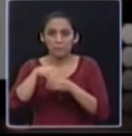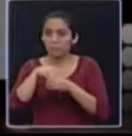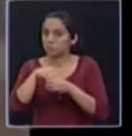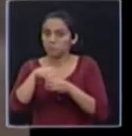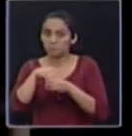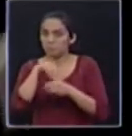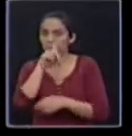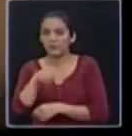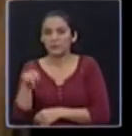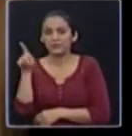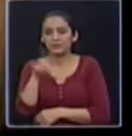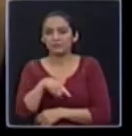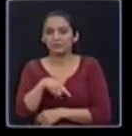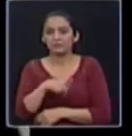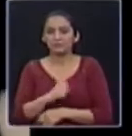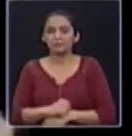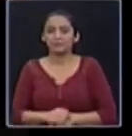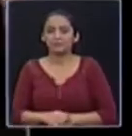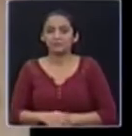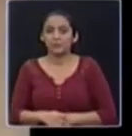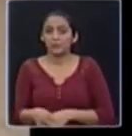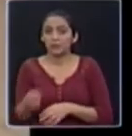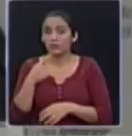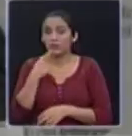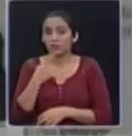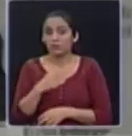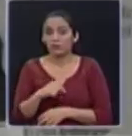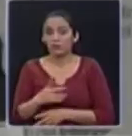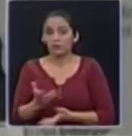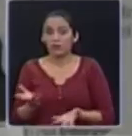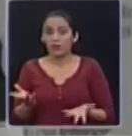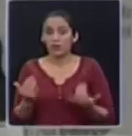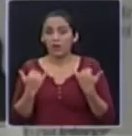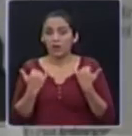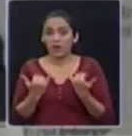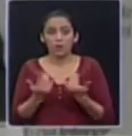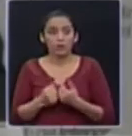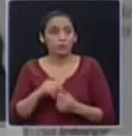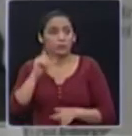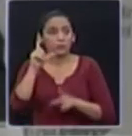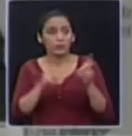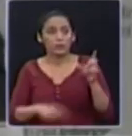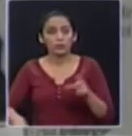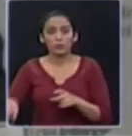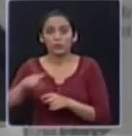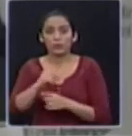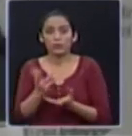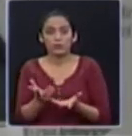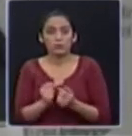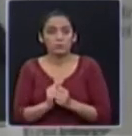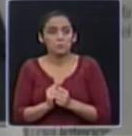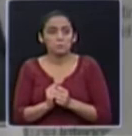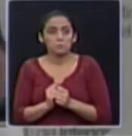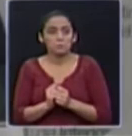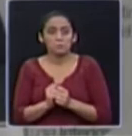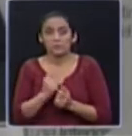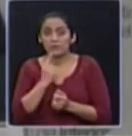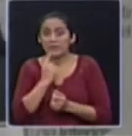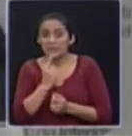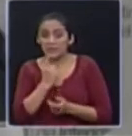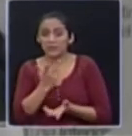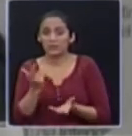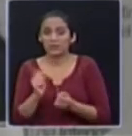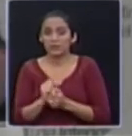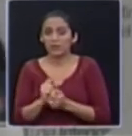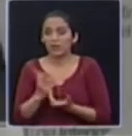Asimismo, rechazó una supuesta violación a sus derechos humanos. Ha generado un incidente en los puntos migratorios, aseverando que existe